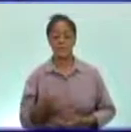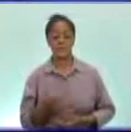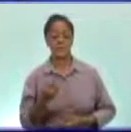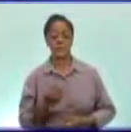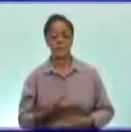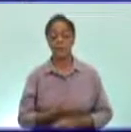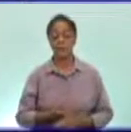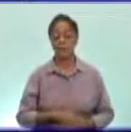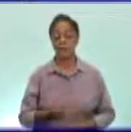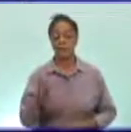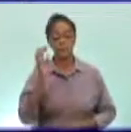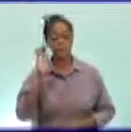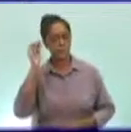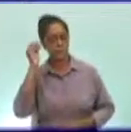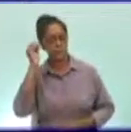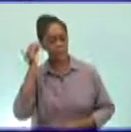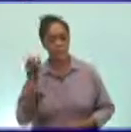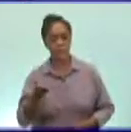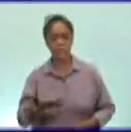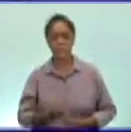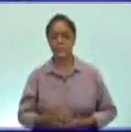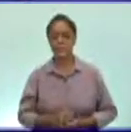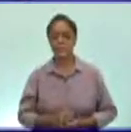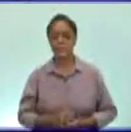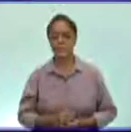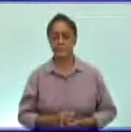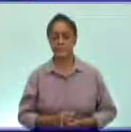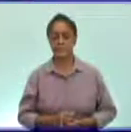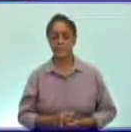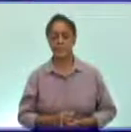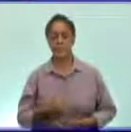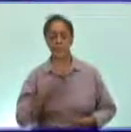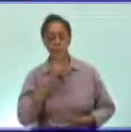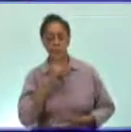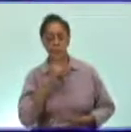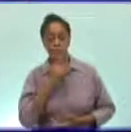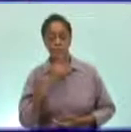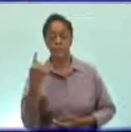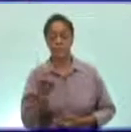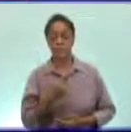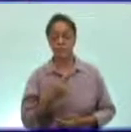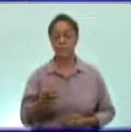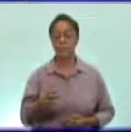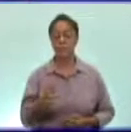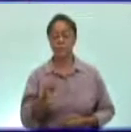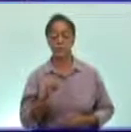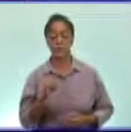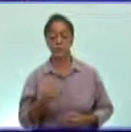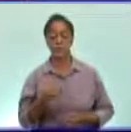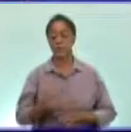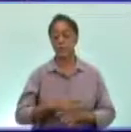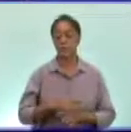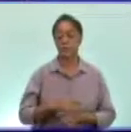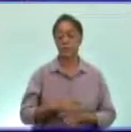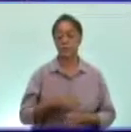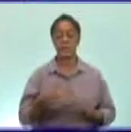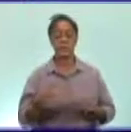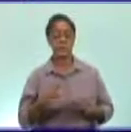dejarle una reflexión. Lo maravilloso de nuestra unidad es lo diverso que